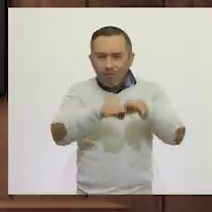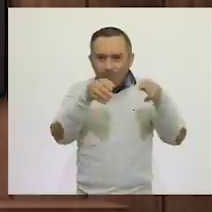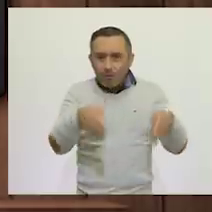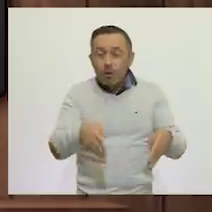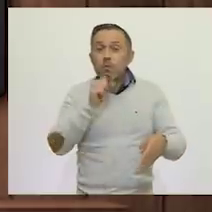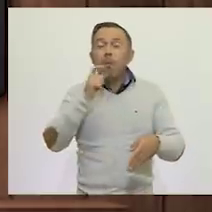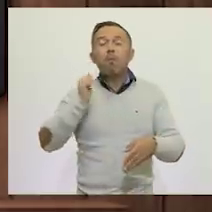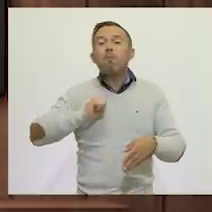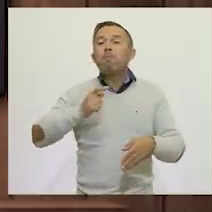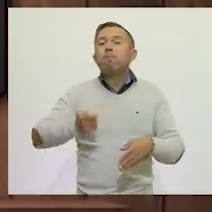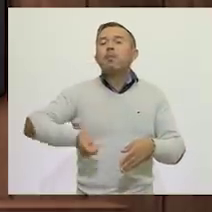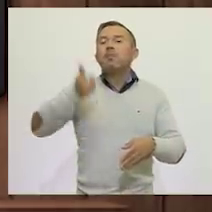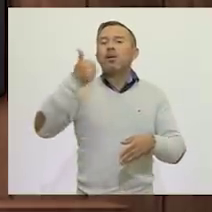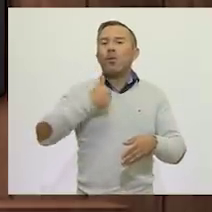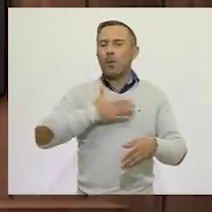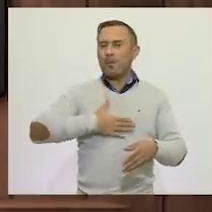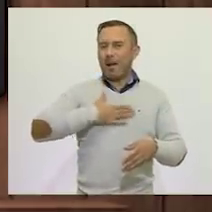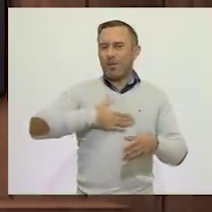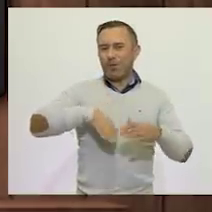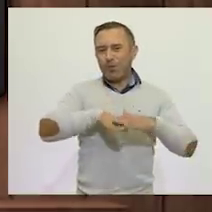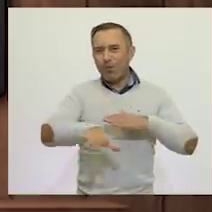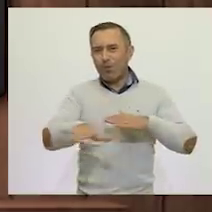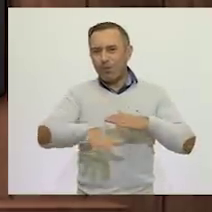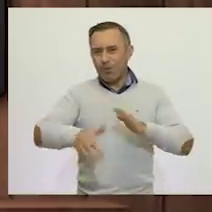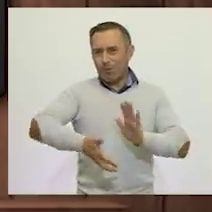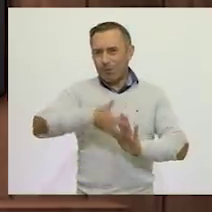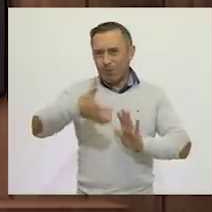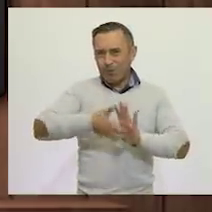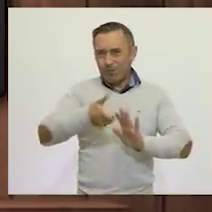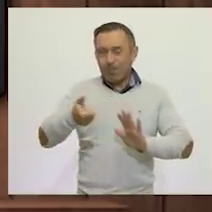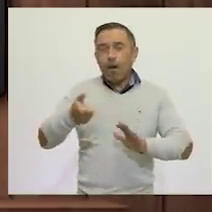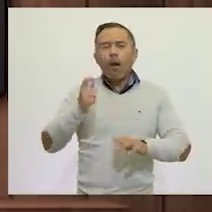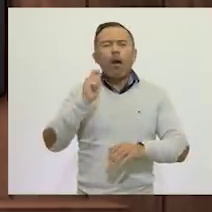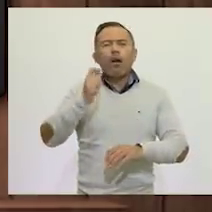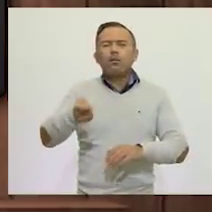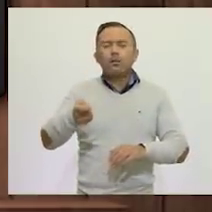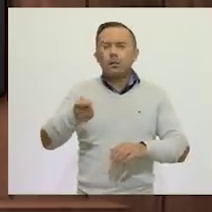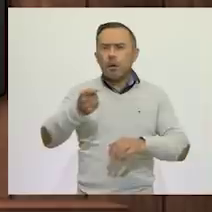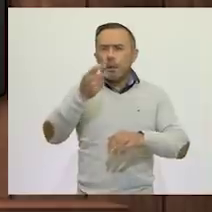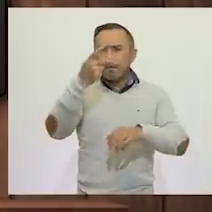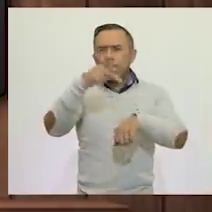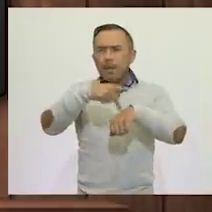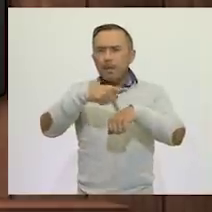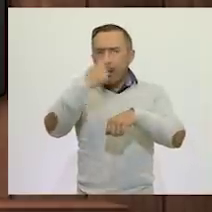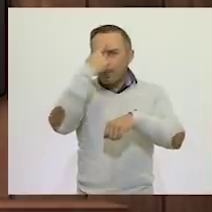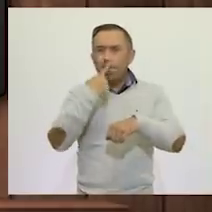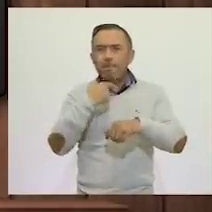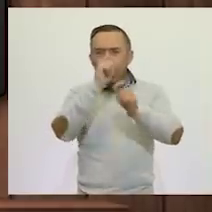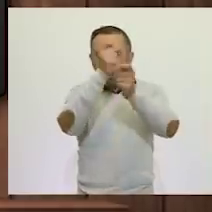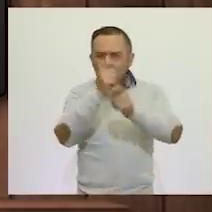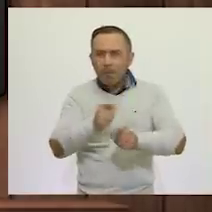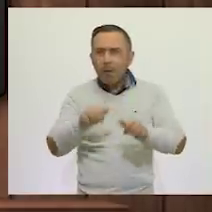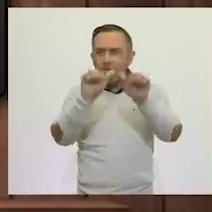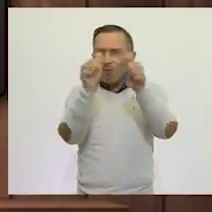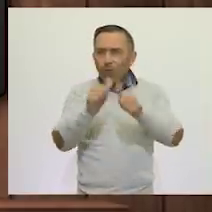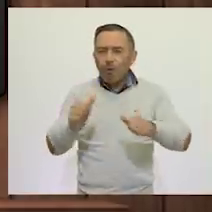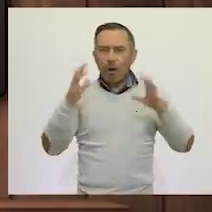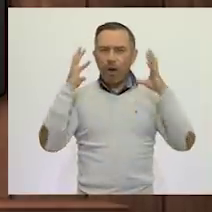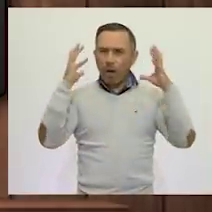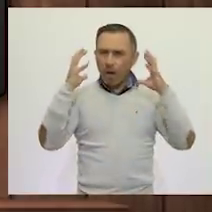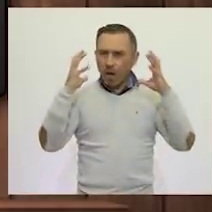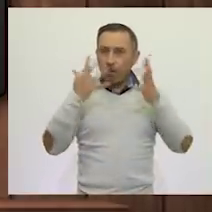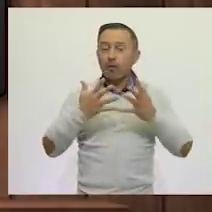drenaje. Pero lo más sorprendente eran las enormes cabezas colosales, que retrataban a los personajes más importantes de su región, como los gobernantes,